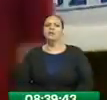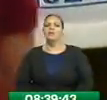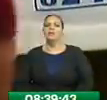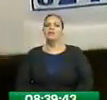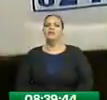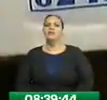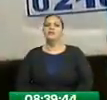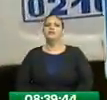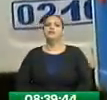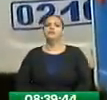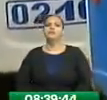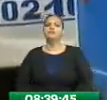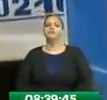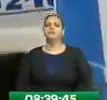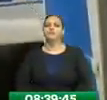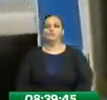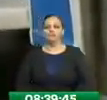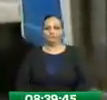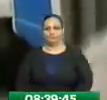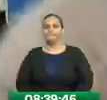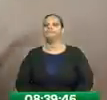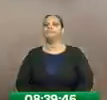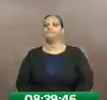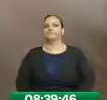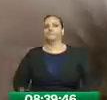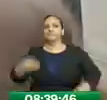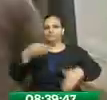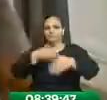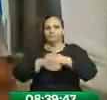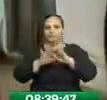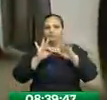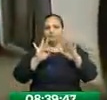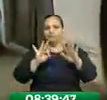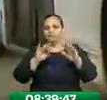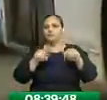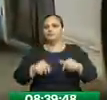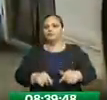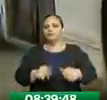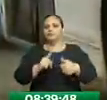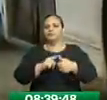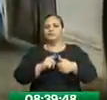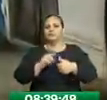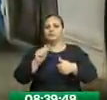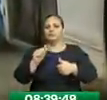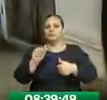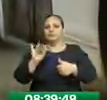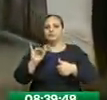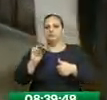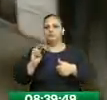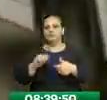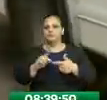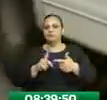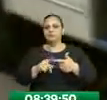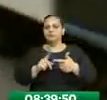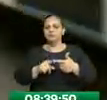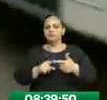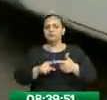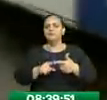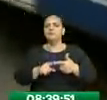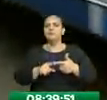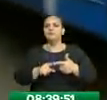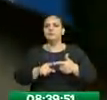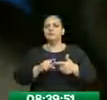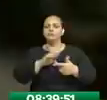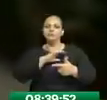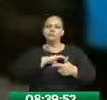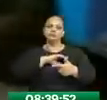hogares. Repetimos, entrada de la 8 está controlado por ahora lo que tiene que ver a estas unidades de buses,